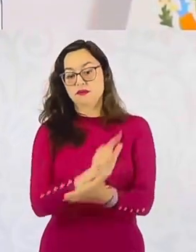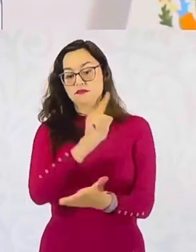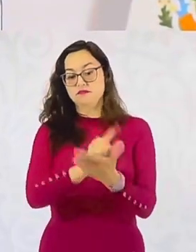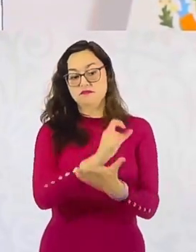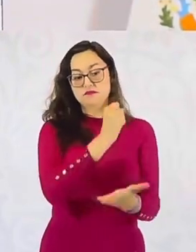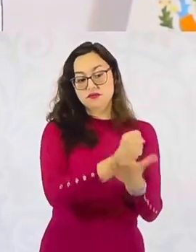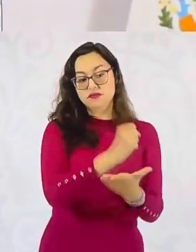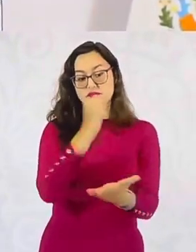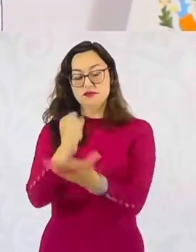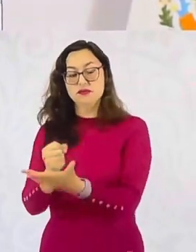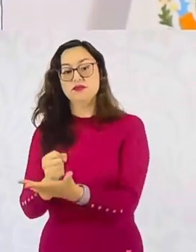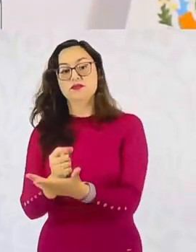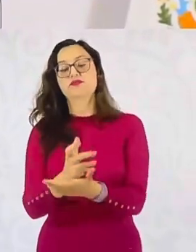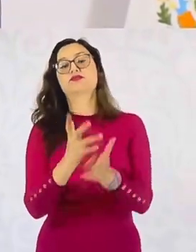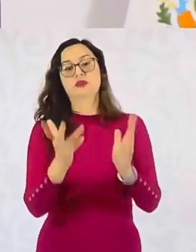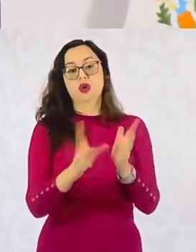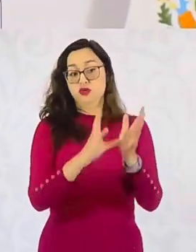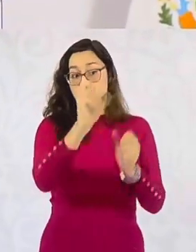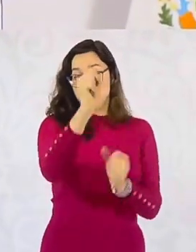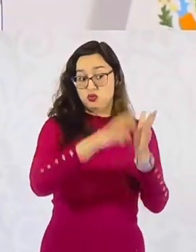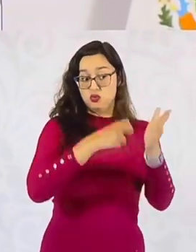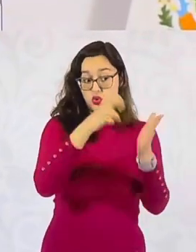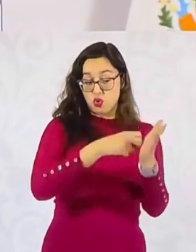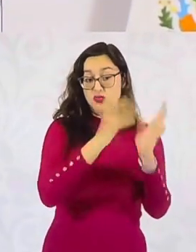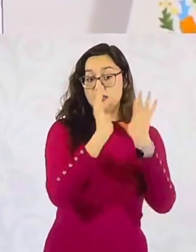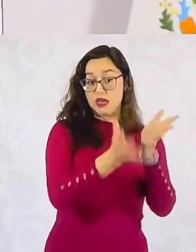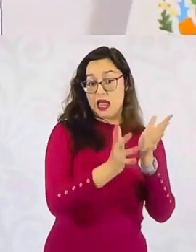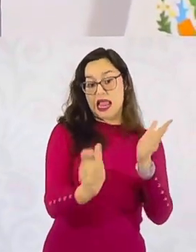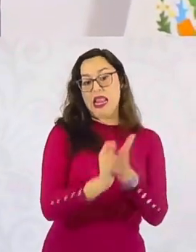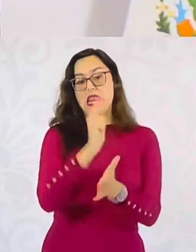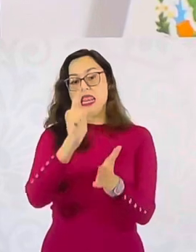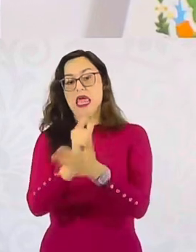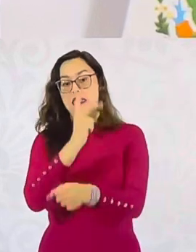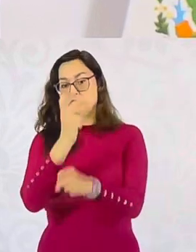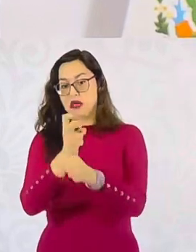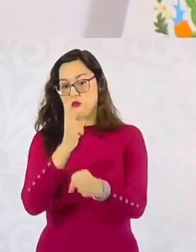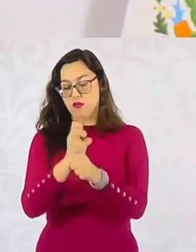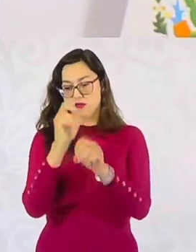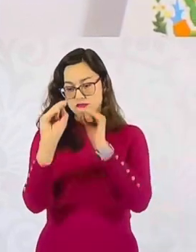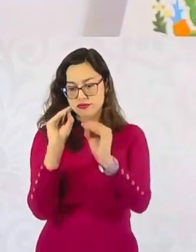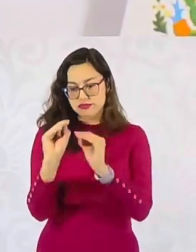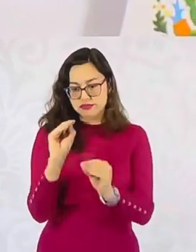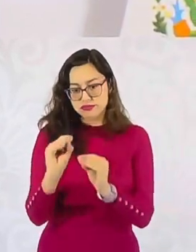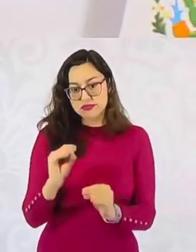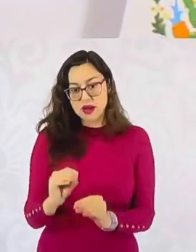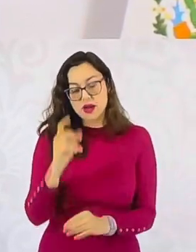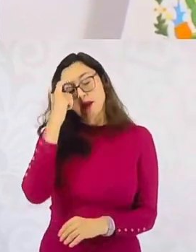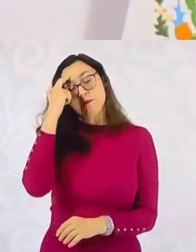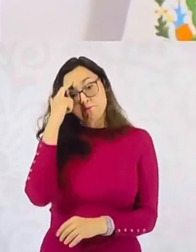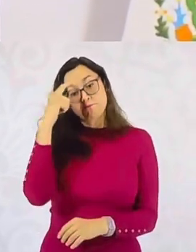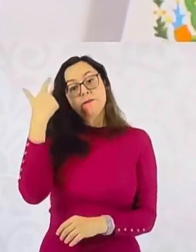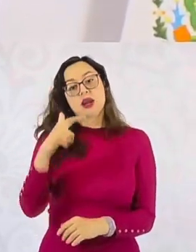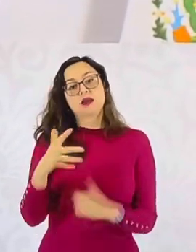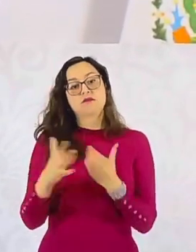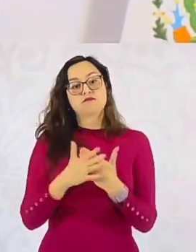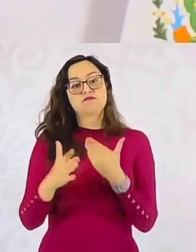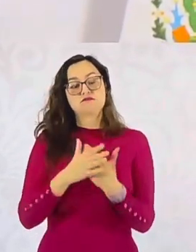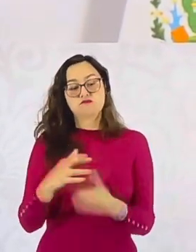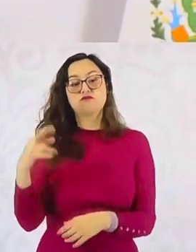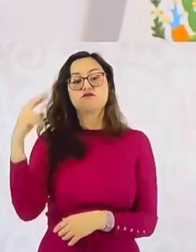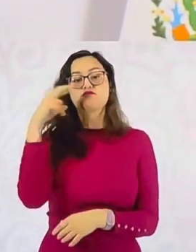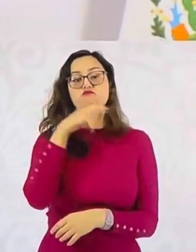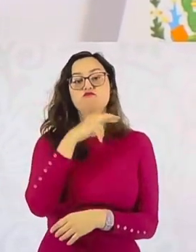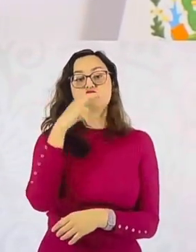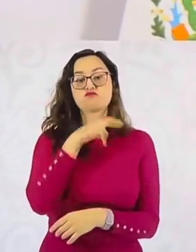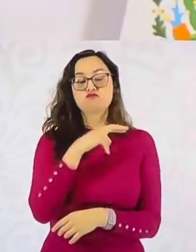secundaria, ya se aprobó la reforma constitucional, falta la ley secundaria para que muy pronto pueda estar